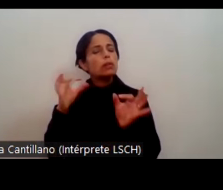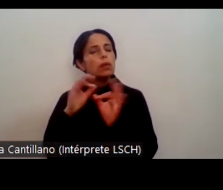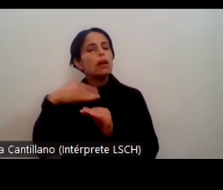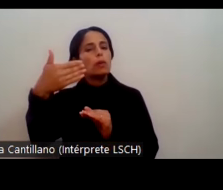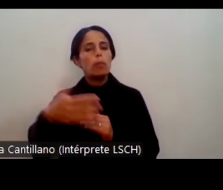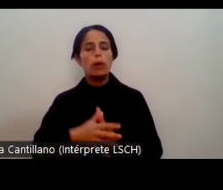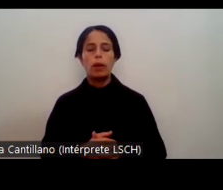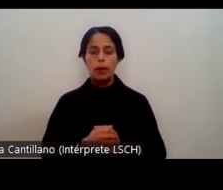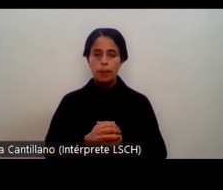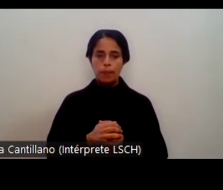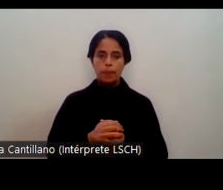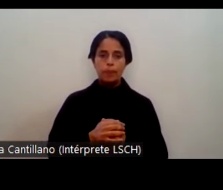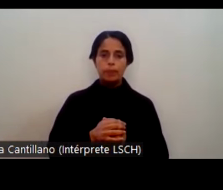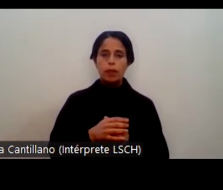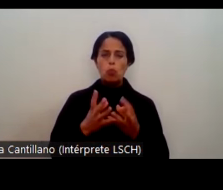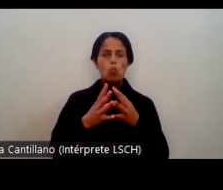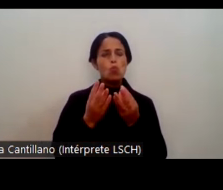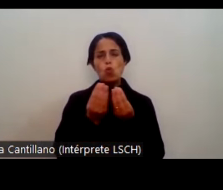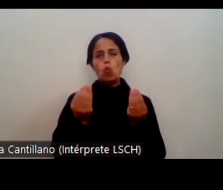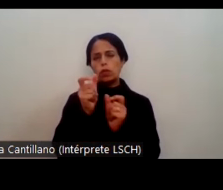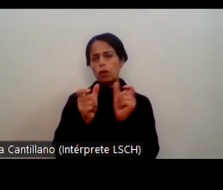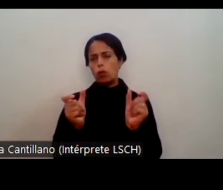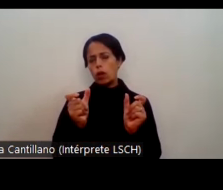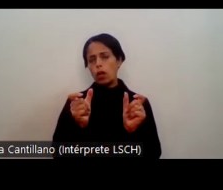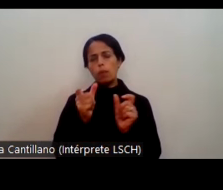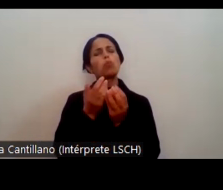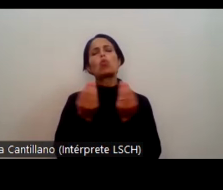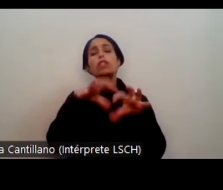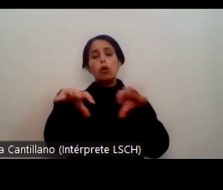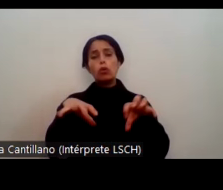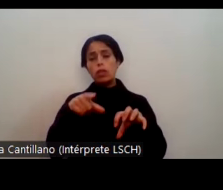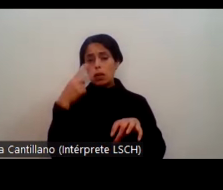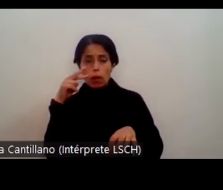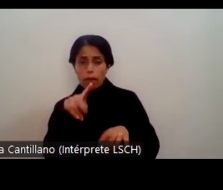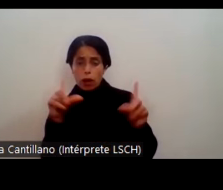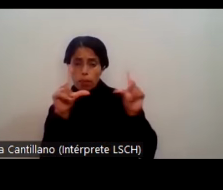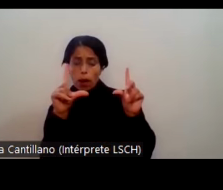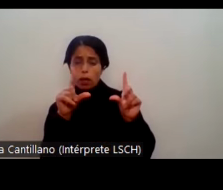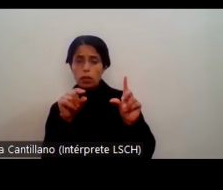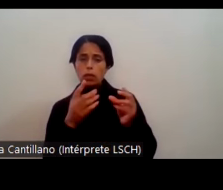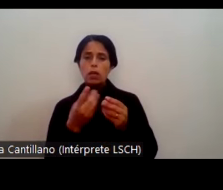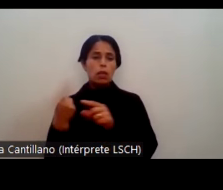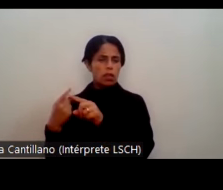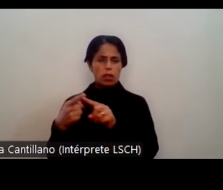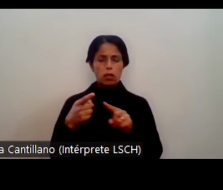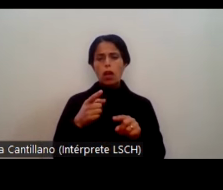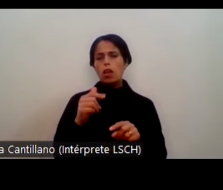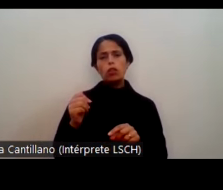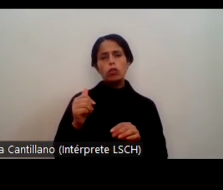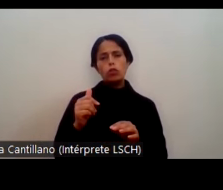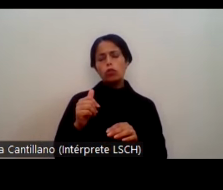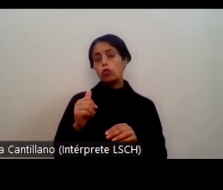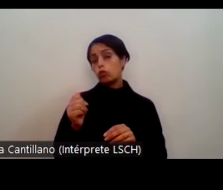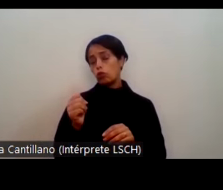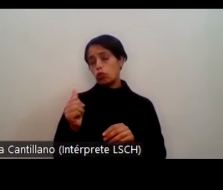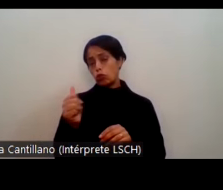muy amplio, muy variado y muy sofisticado. No todos los individuos tienen la misma